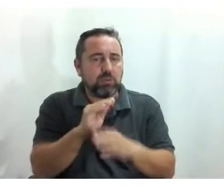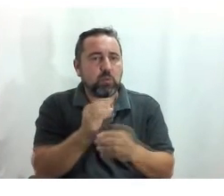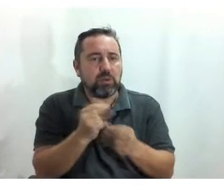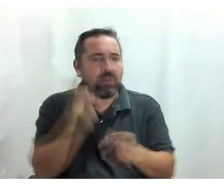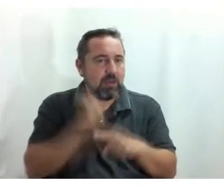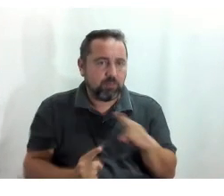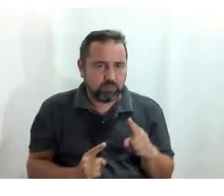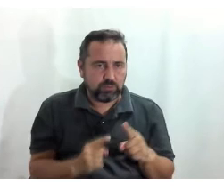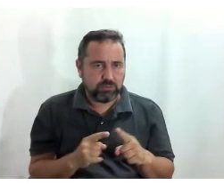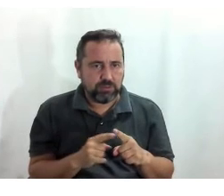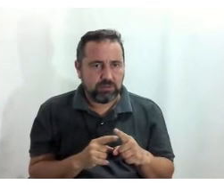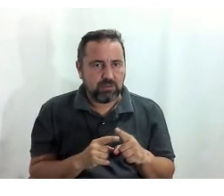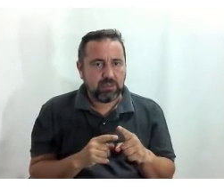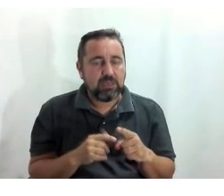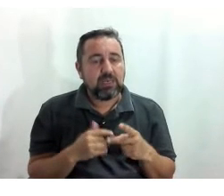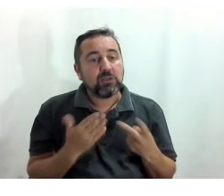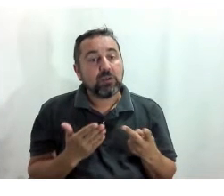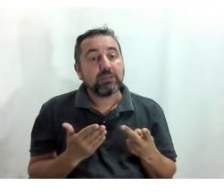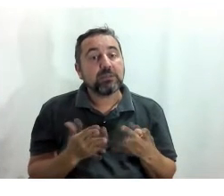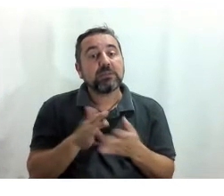podemos... vale.